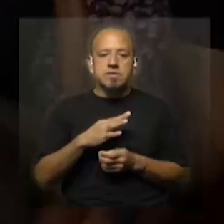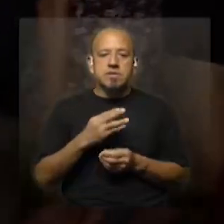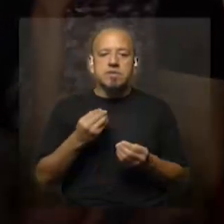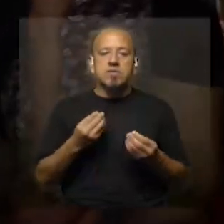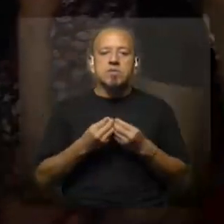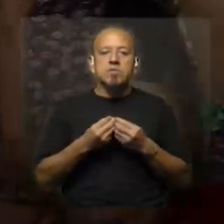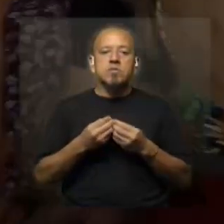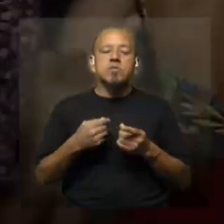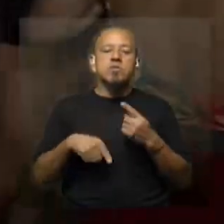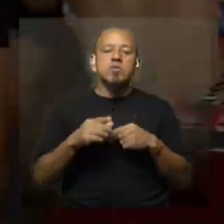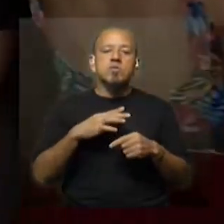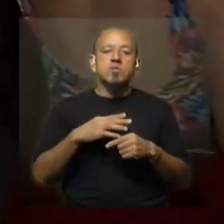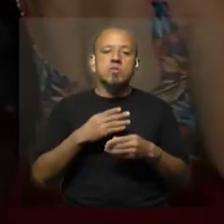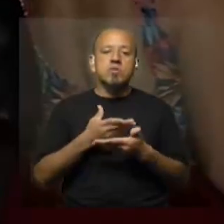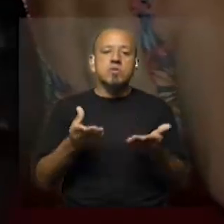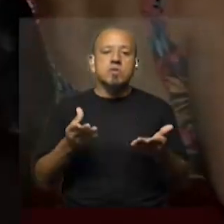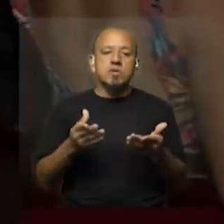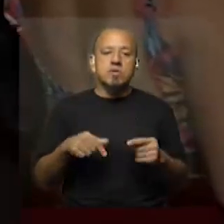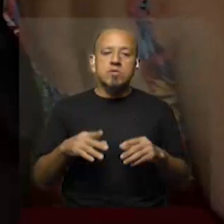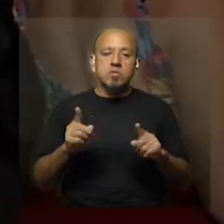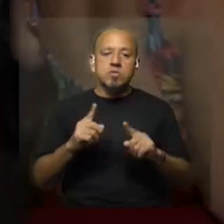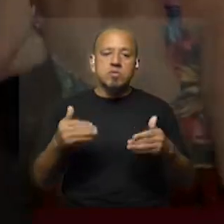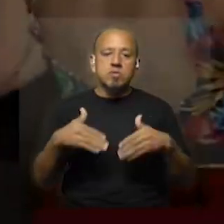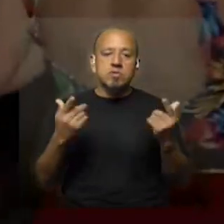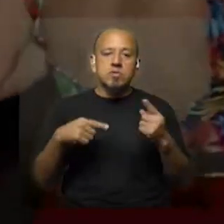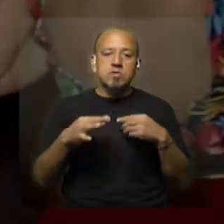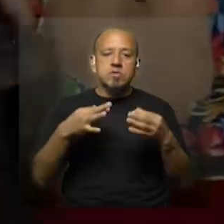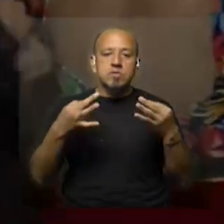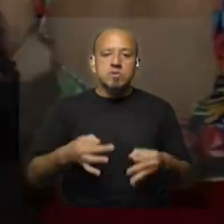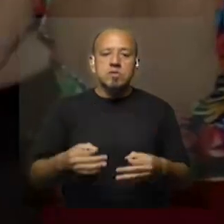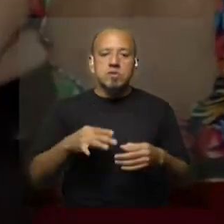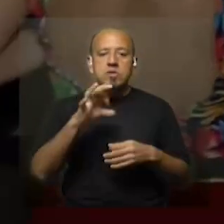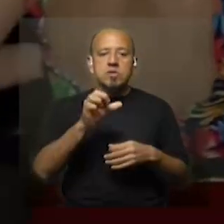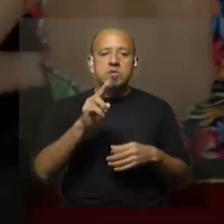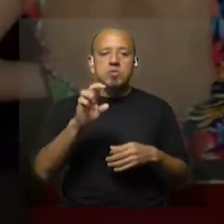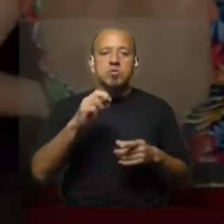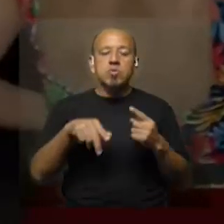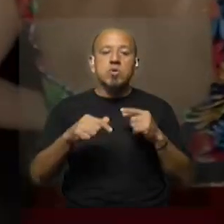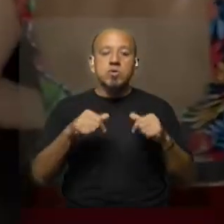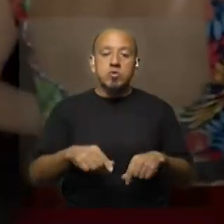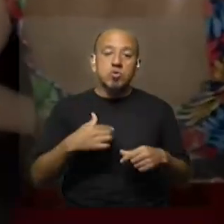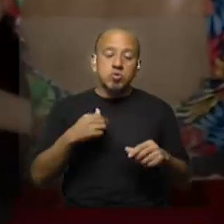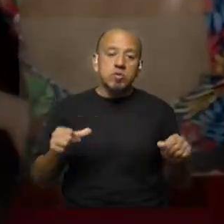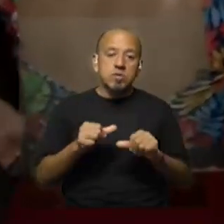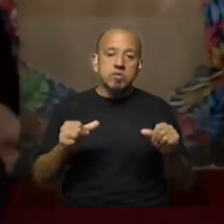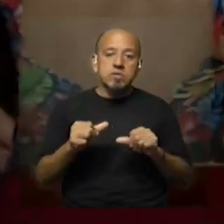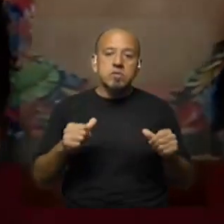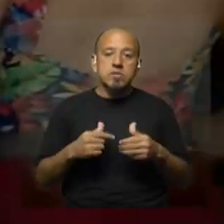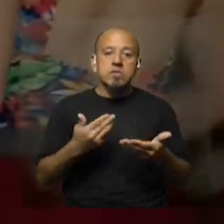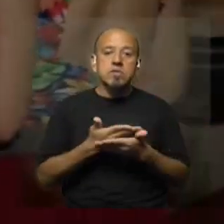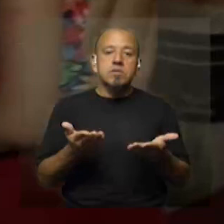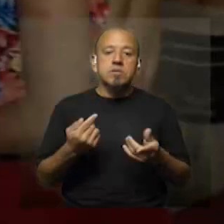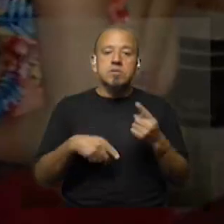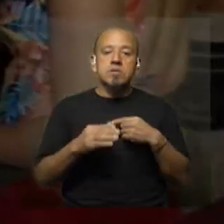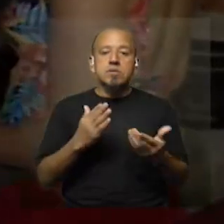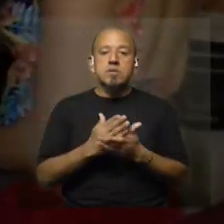también, es siempre escuchar el toque, que no es cualquier toque, es muy especial, el toque sur, o sea que nosotras en nuestra danza lo que hacemos es reflejar ese toque y que